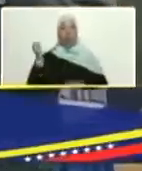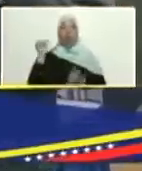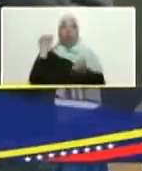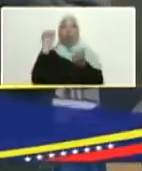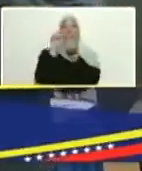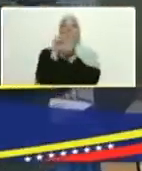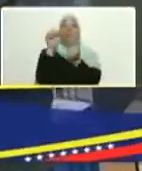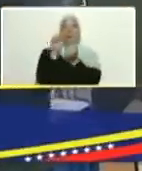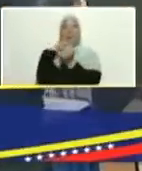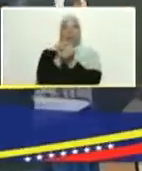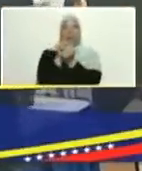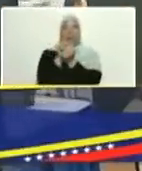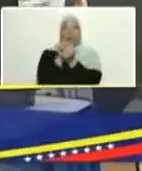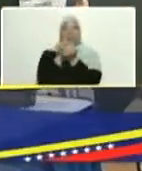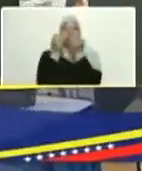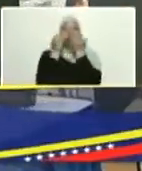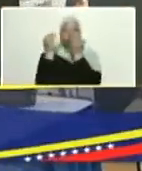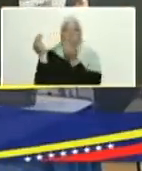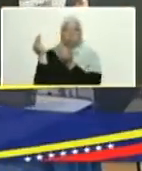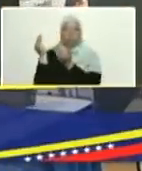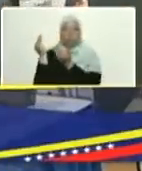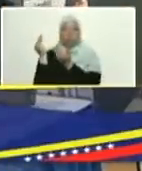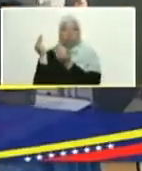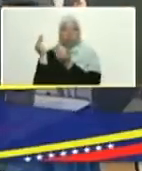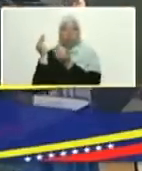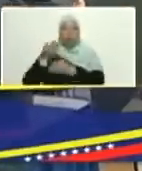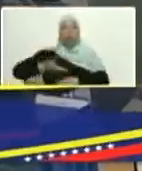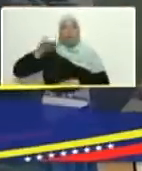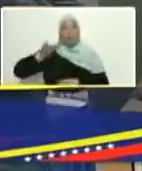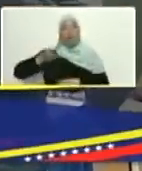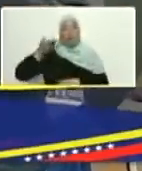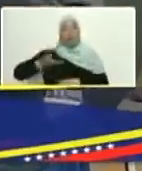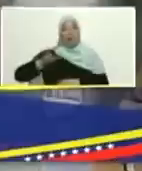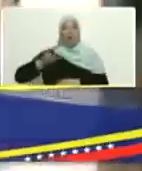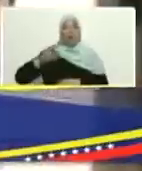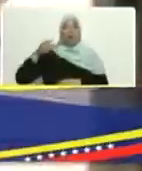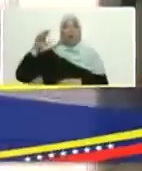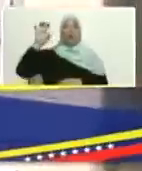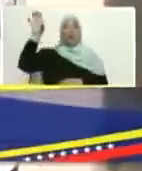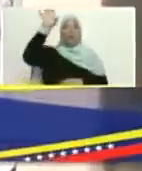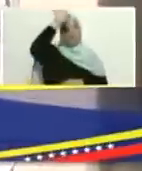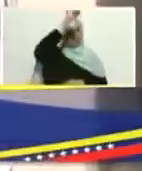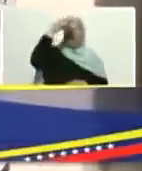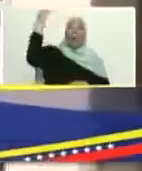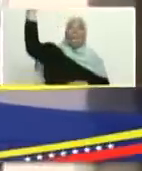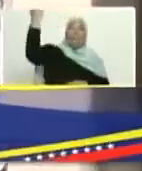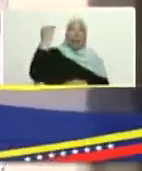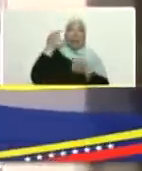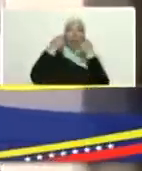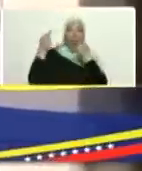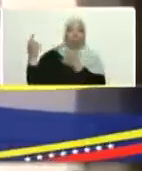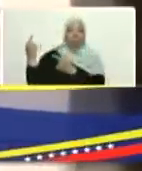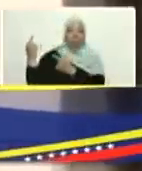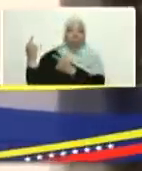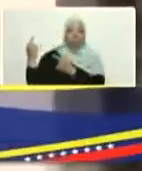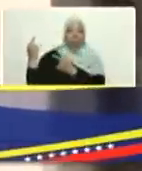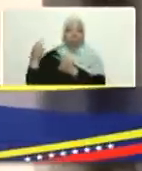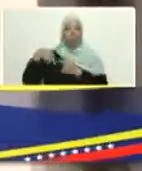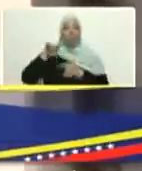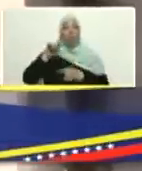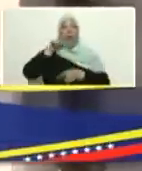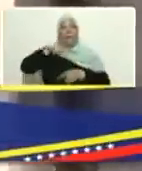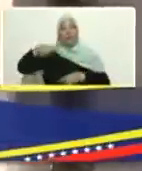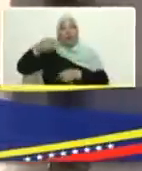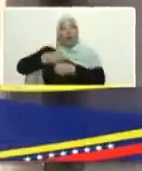dolomítica. Esta piedra también era importada, presidente, y nosotros desde aquí, la clase obrera de Guayana,